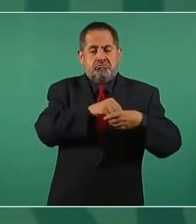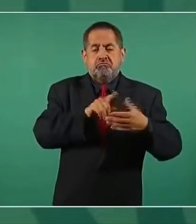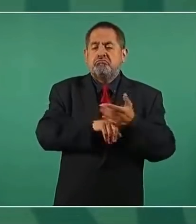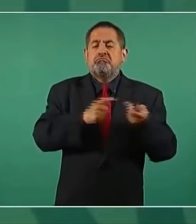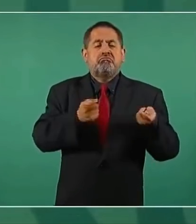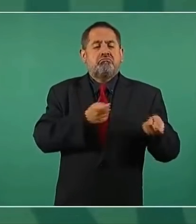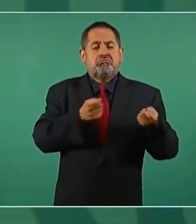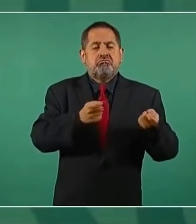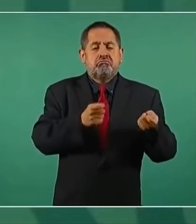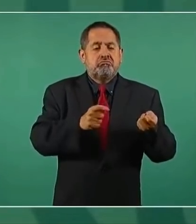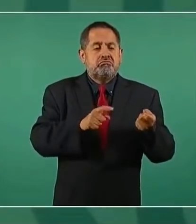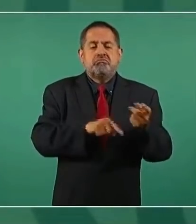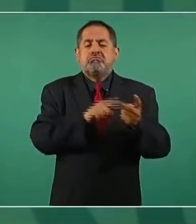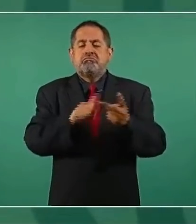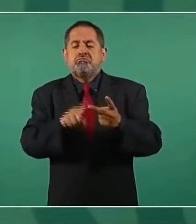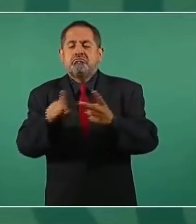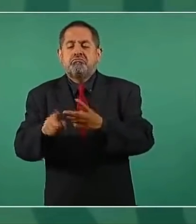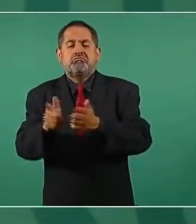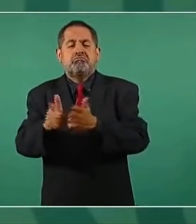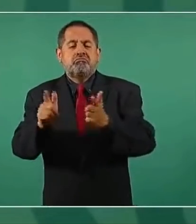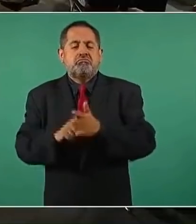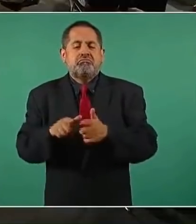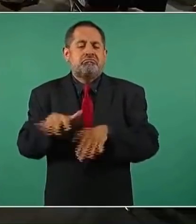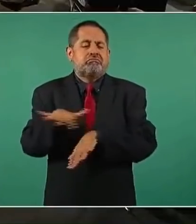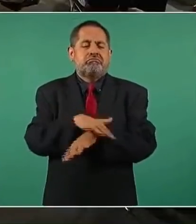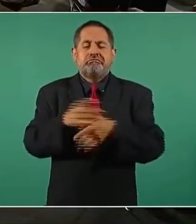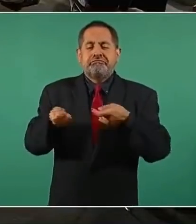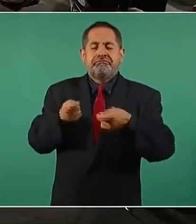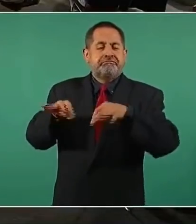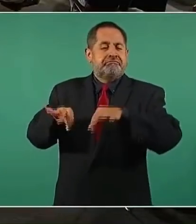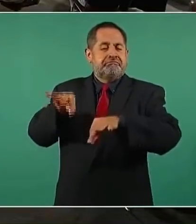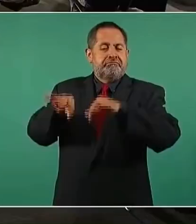Crearon partidos paleros